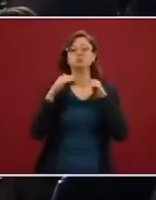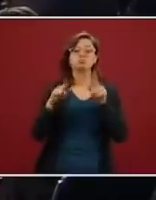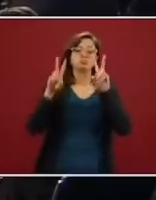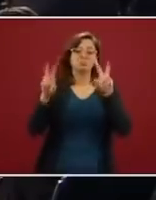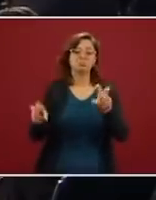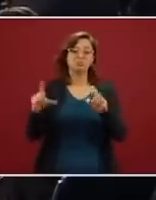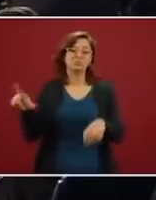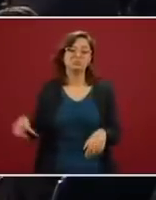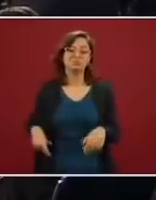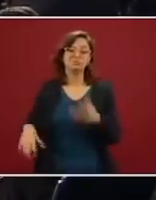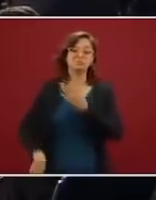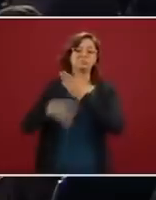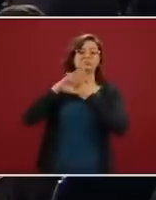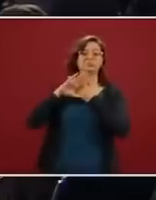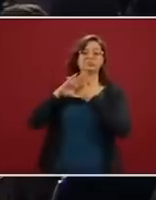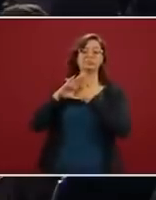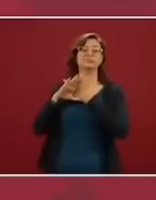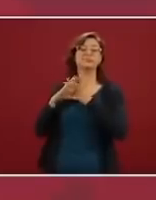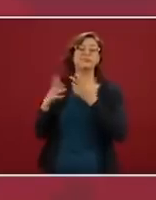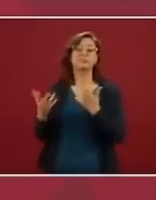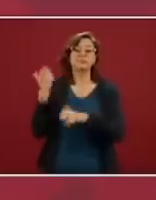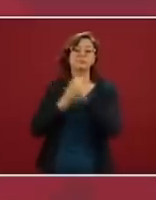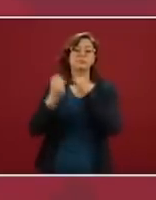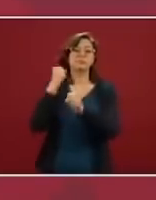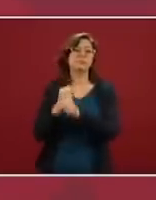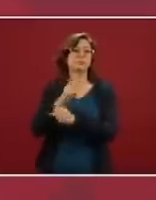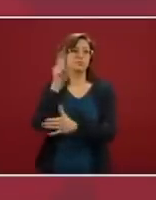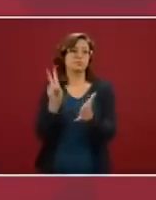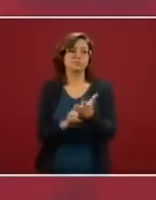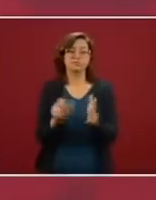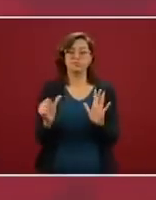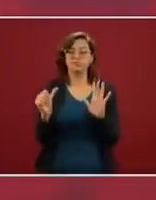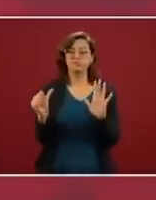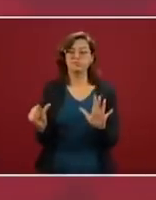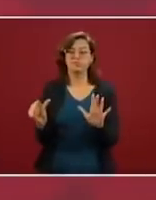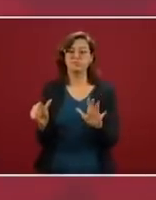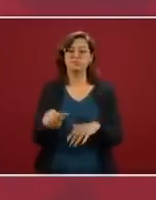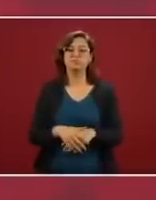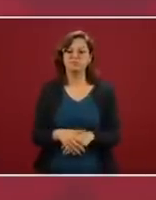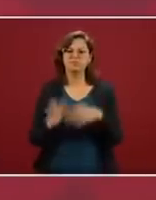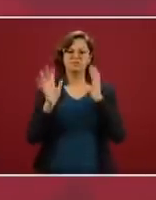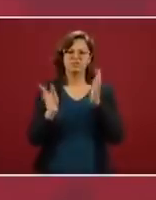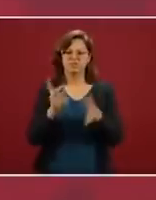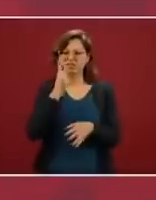Eso lo expresaron en el 2006, ya lo mencioné,